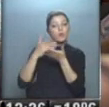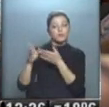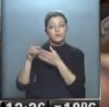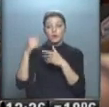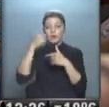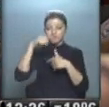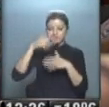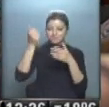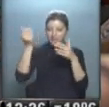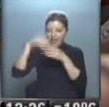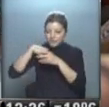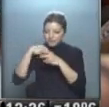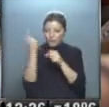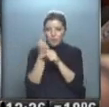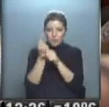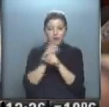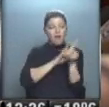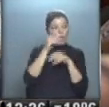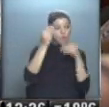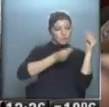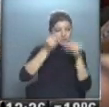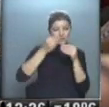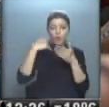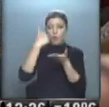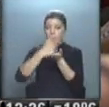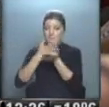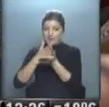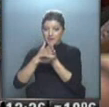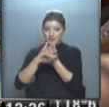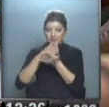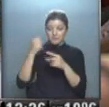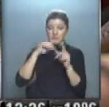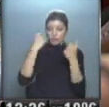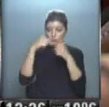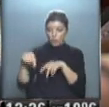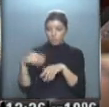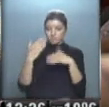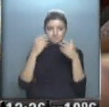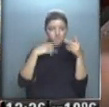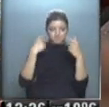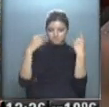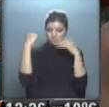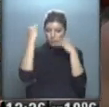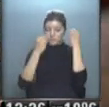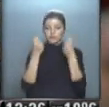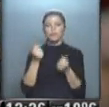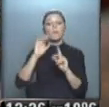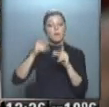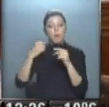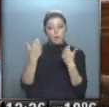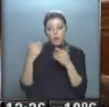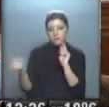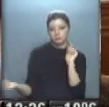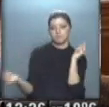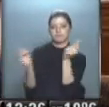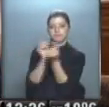y en muchos segmentos y en muchos mercados geográficos. Resulta también factible, además, que ocurra el fenómeno inverso, es decir,